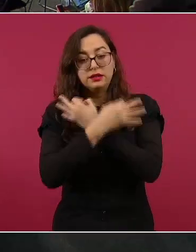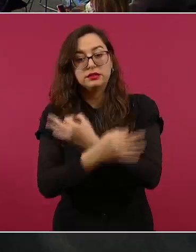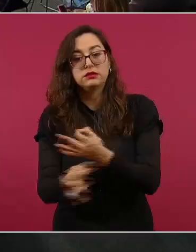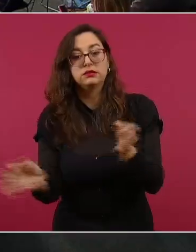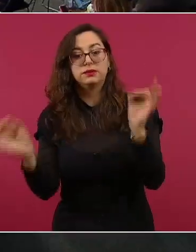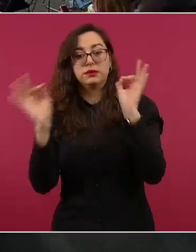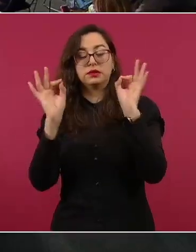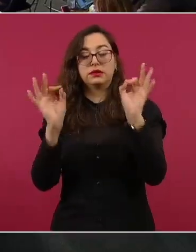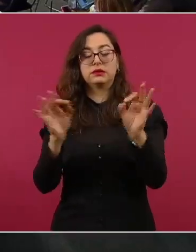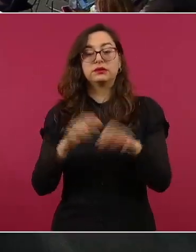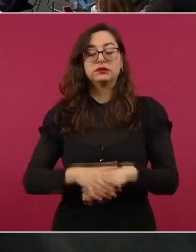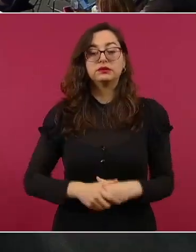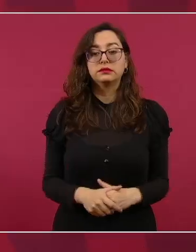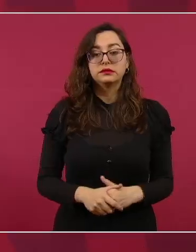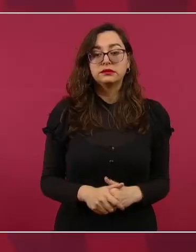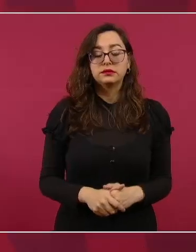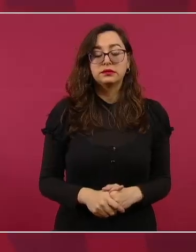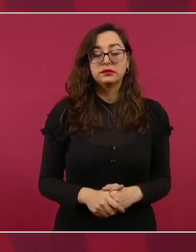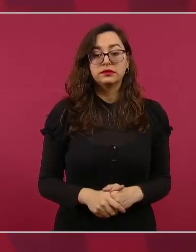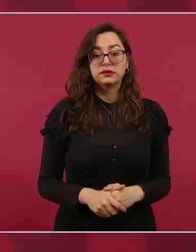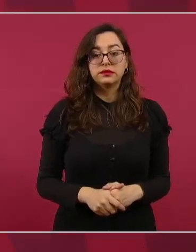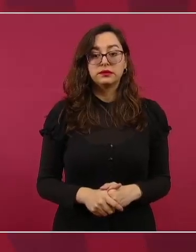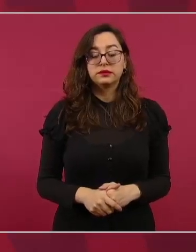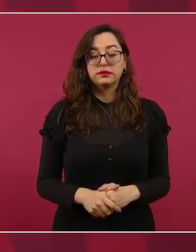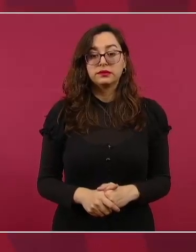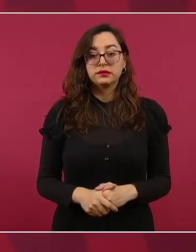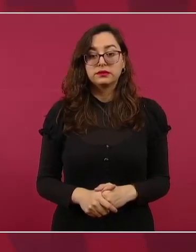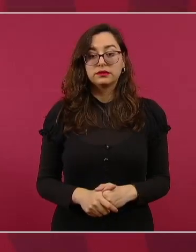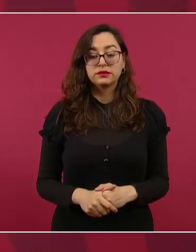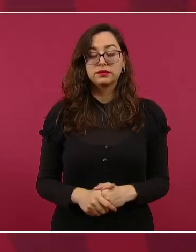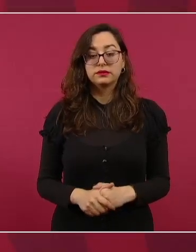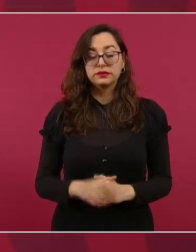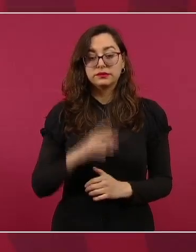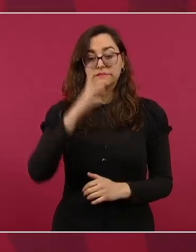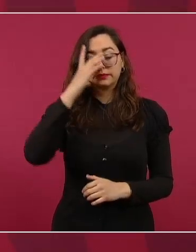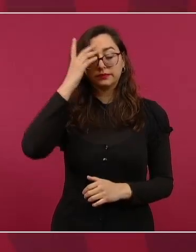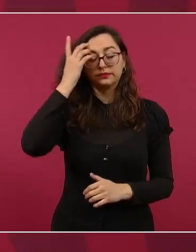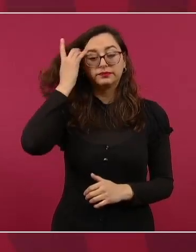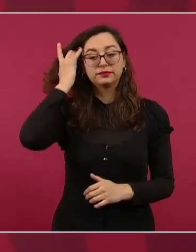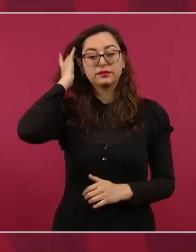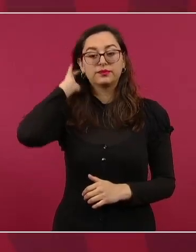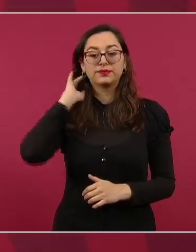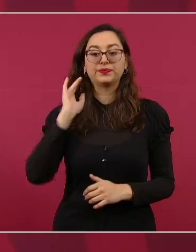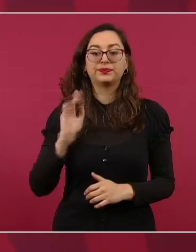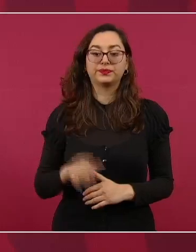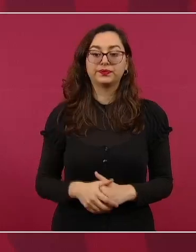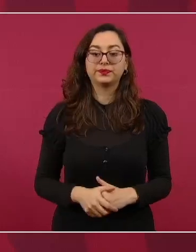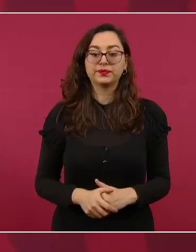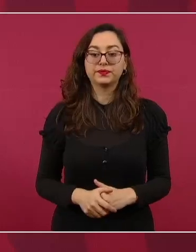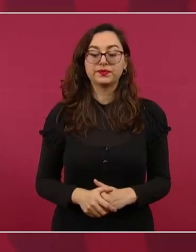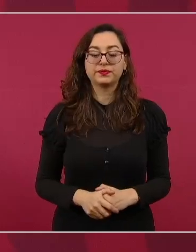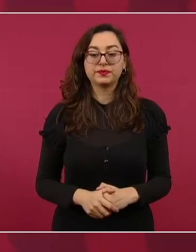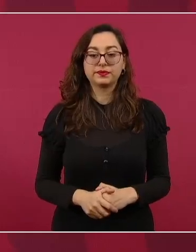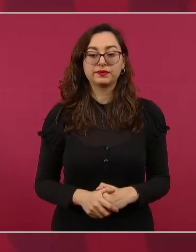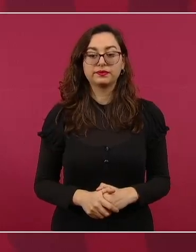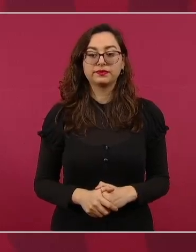país? Bueno, pues que México es un país con